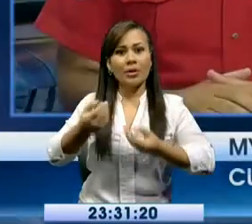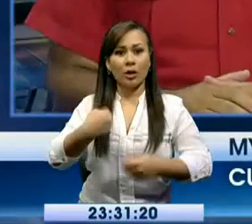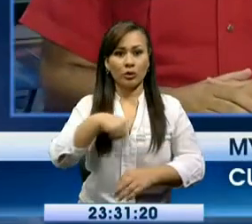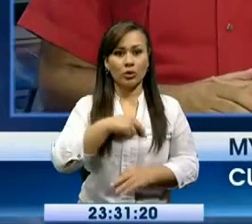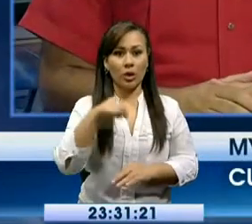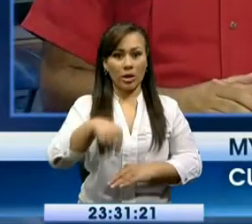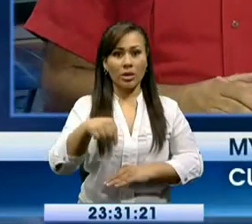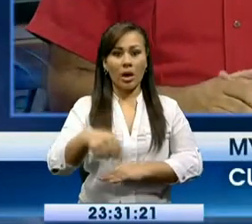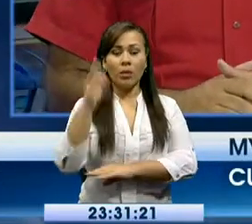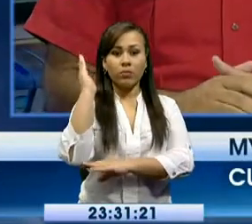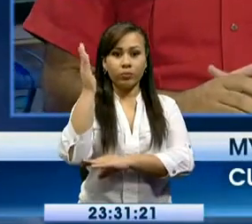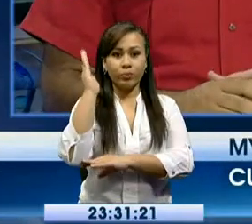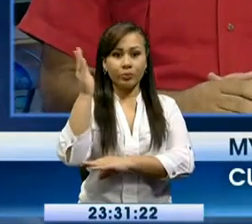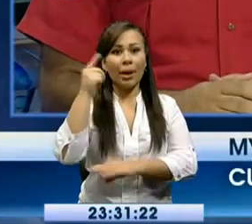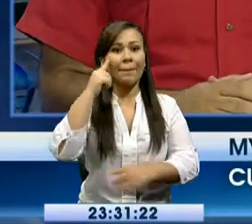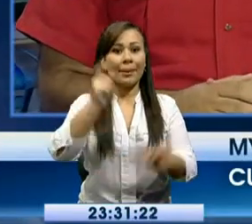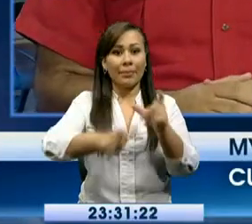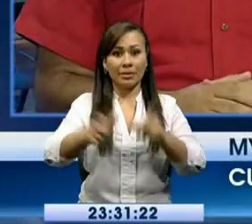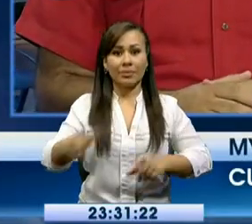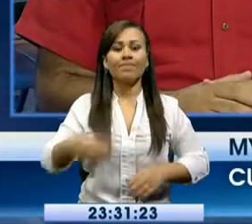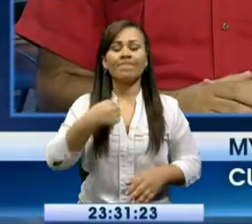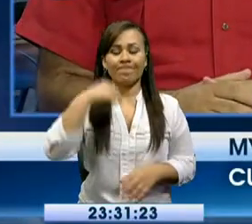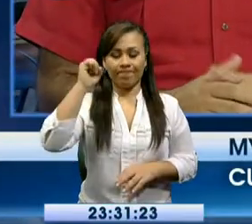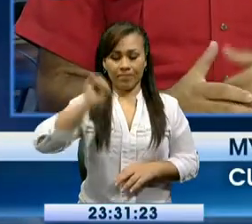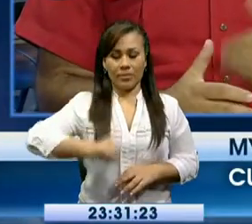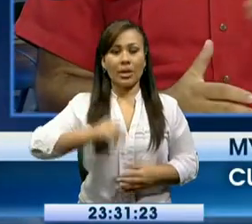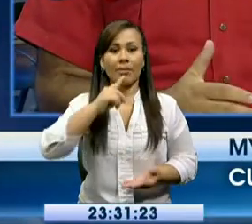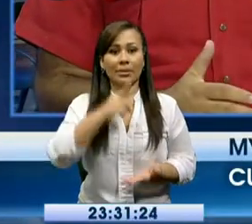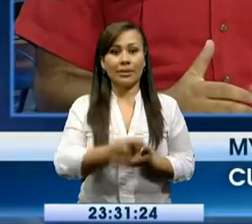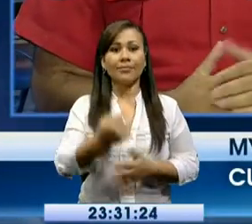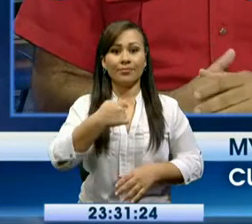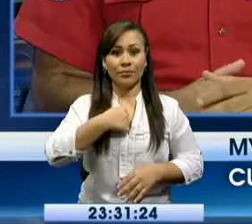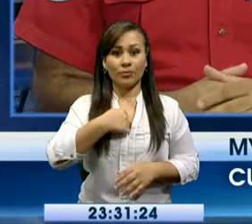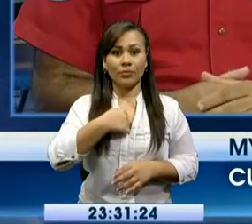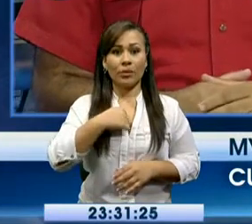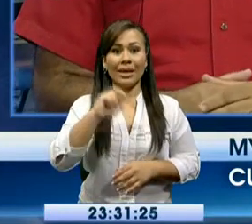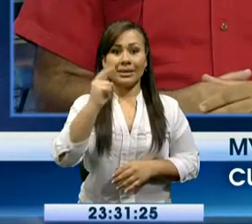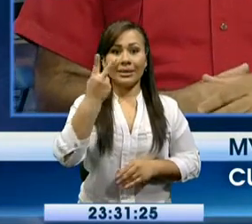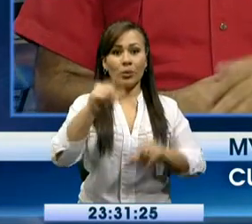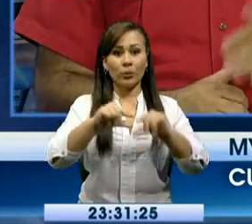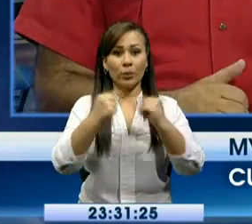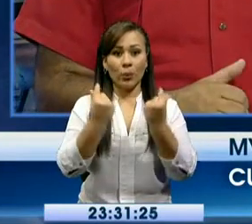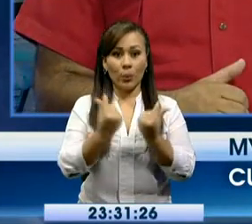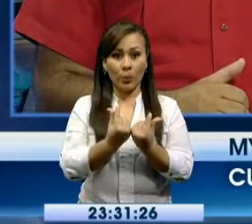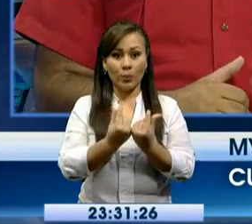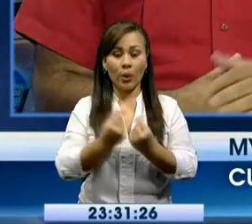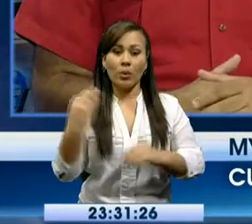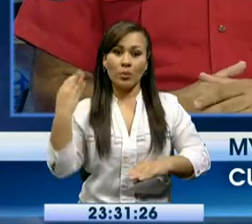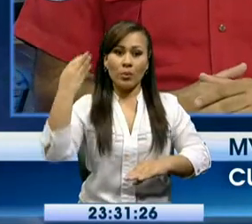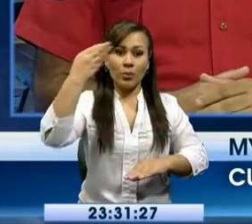la ciudadanía. Efectivamente, yo estuve en el segundo grupo como